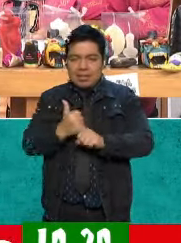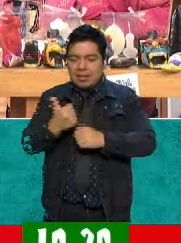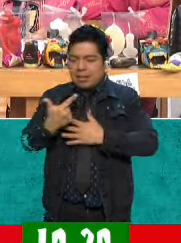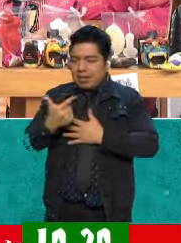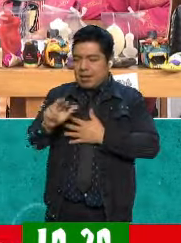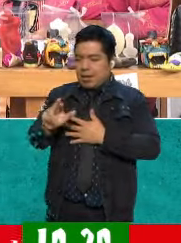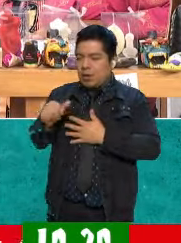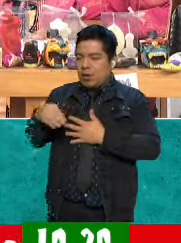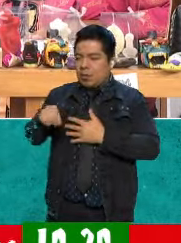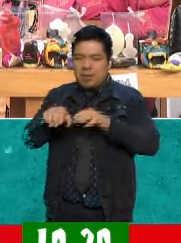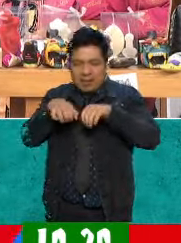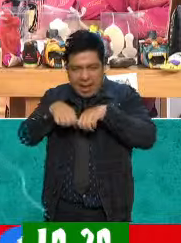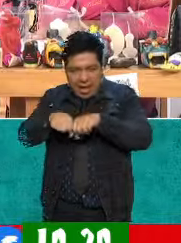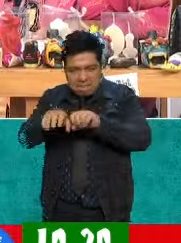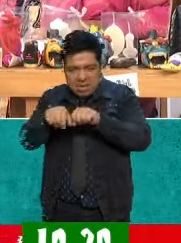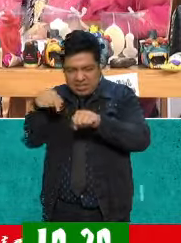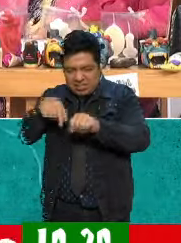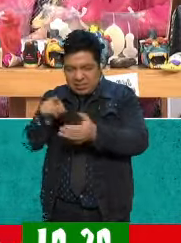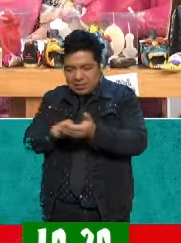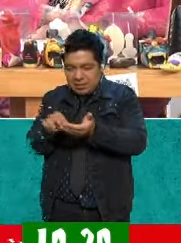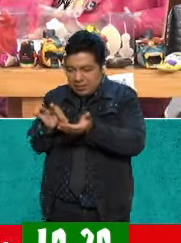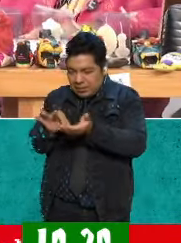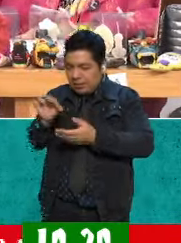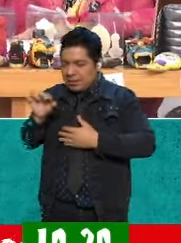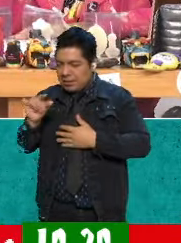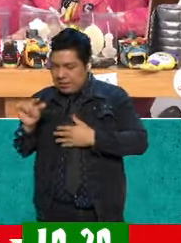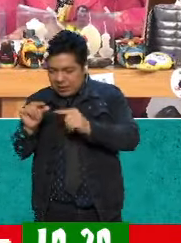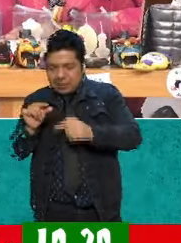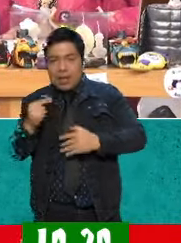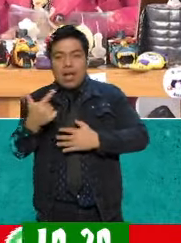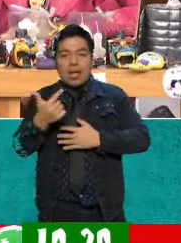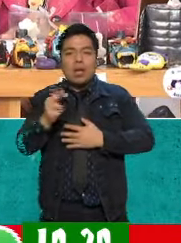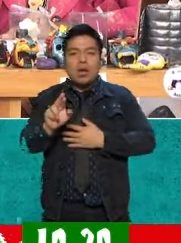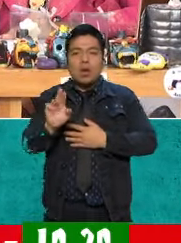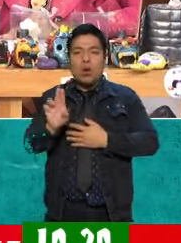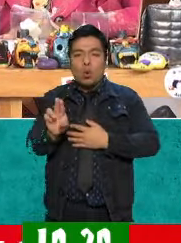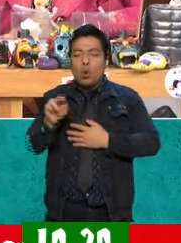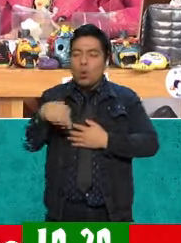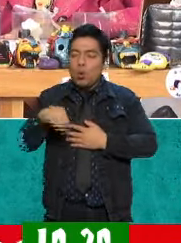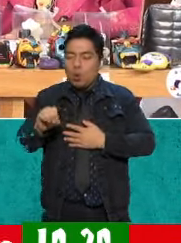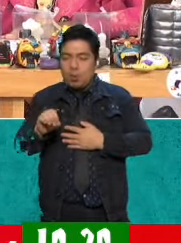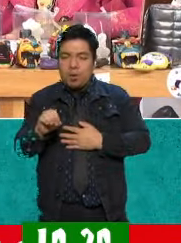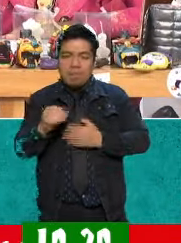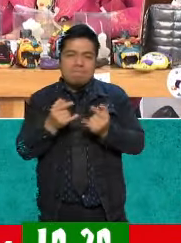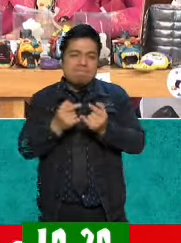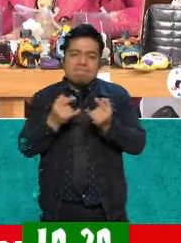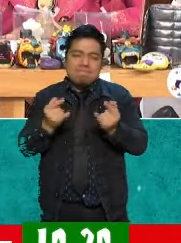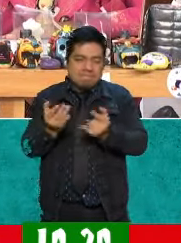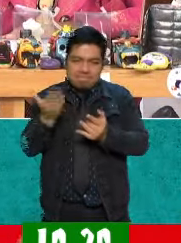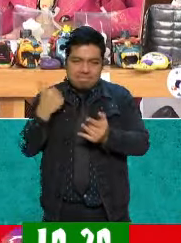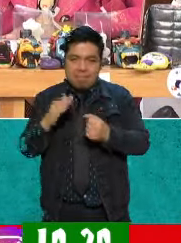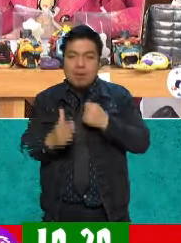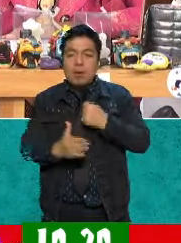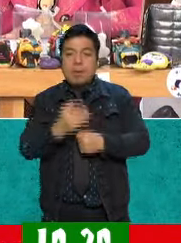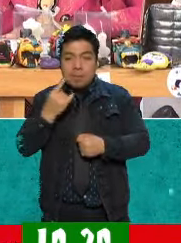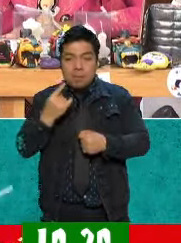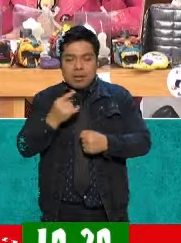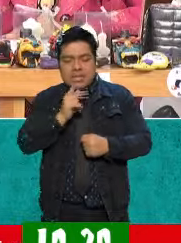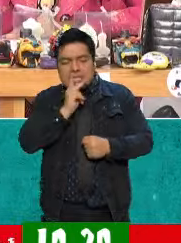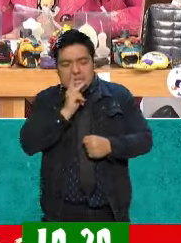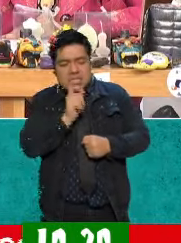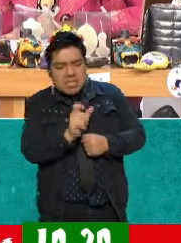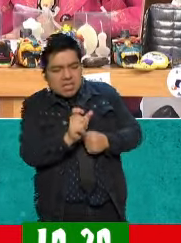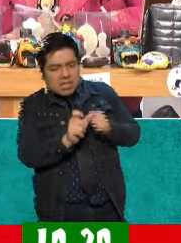de como un grumo de algo. Ah, grumo. Así es. Tiene una historia particular porque alguna vez me topé esa palabra en